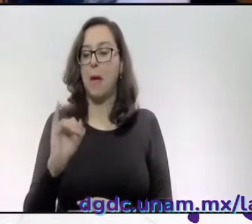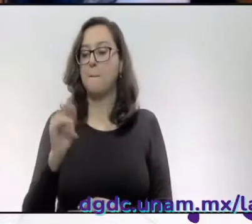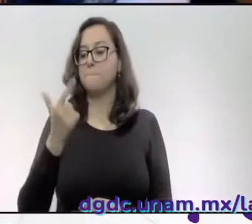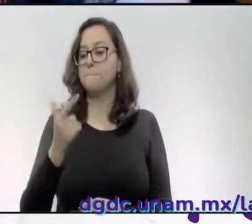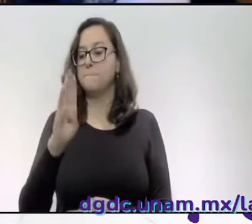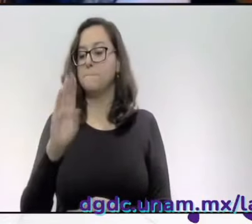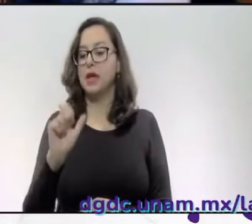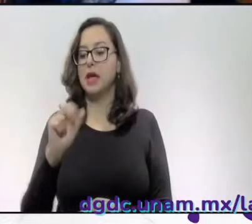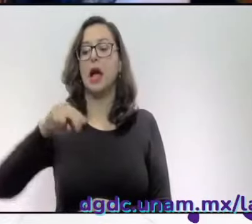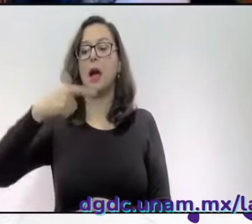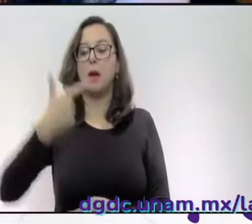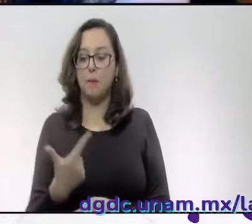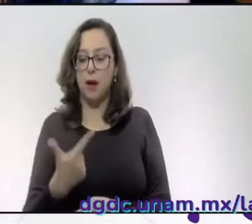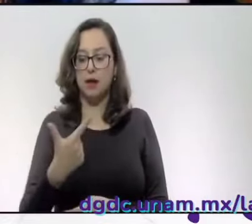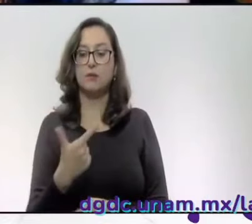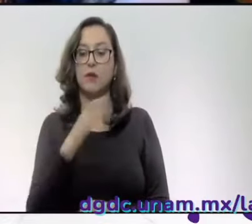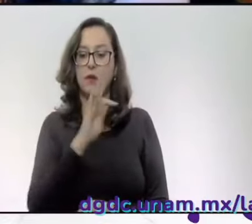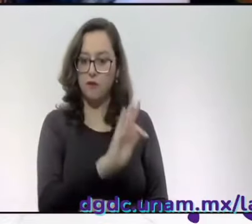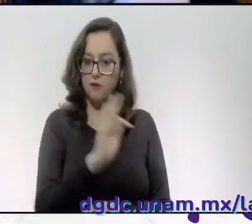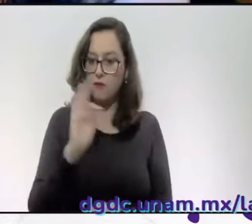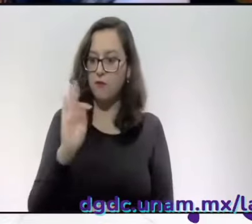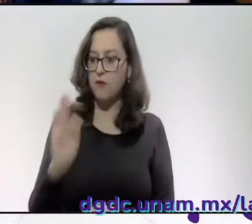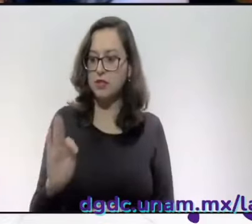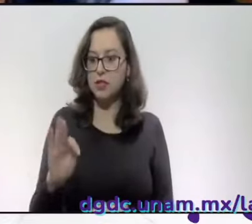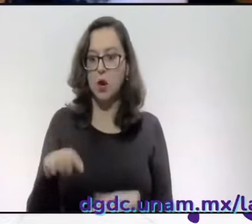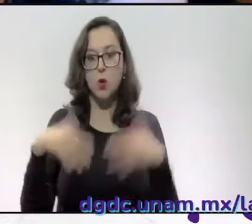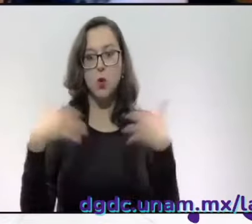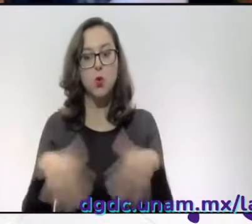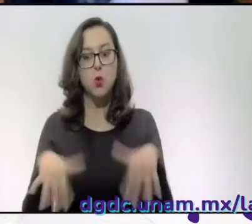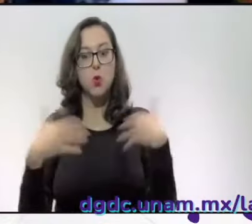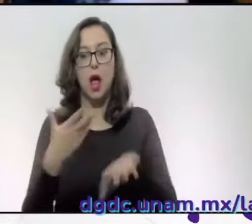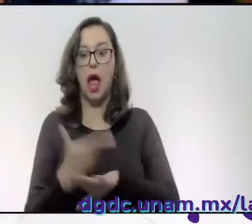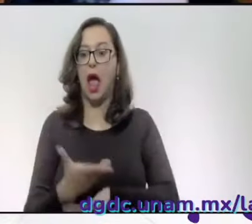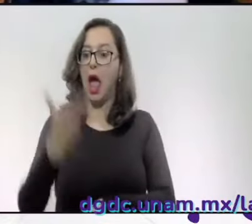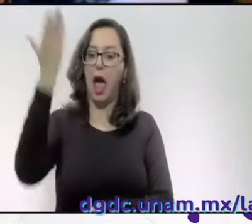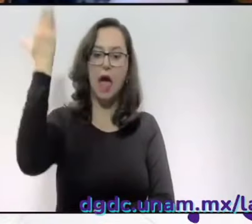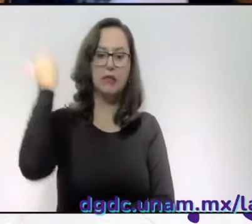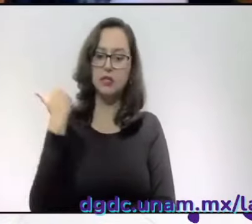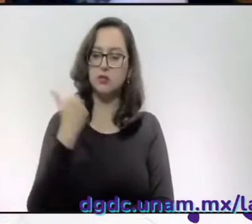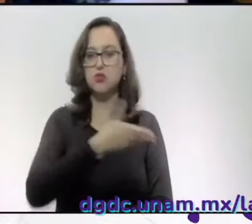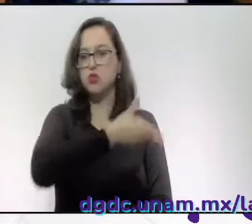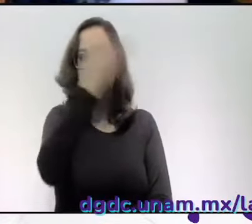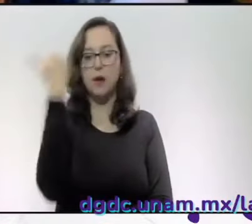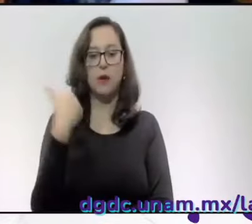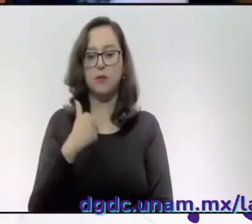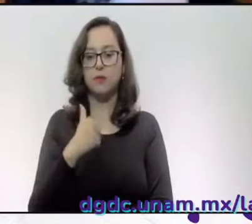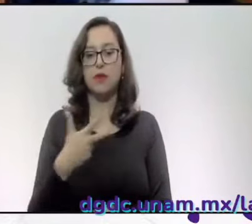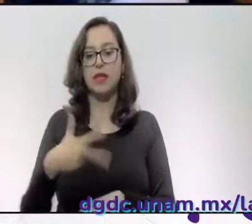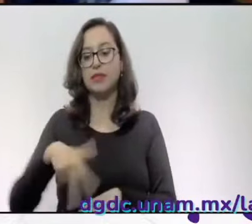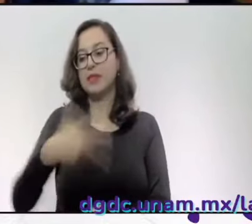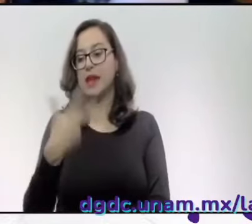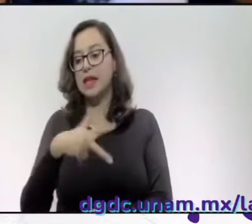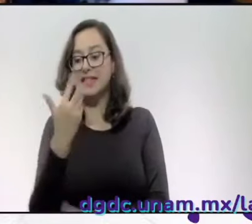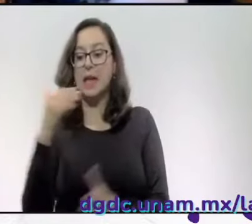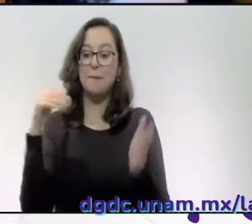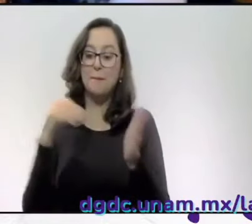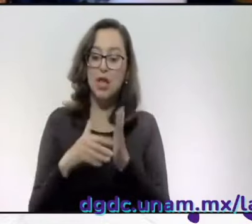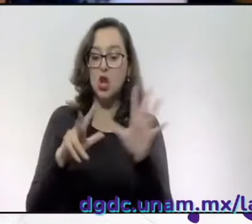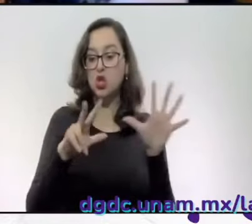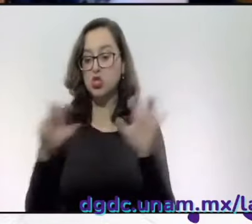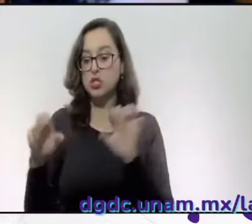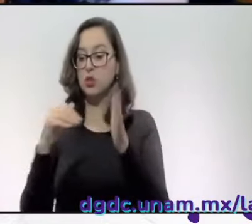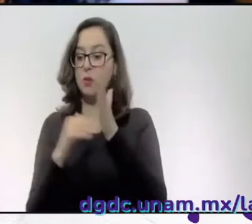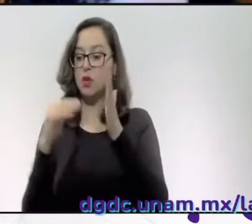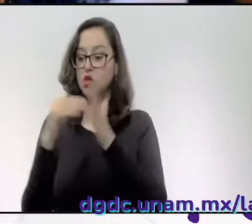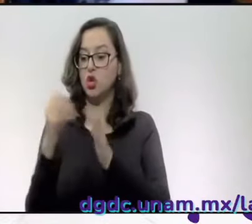con mucha precisión cuando fue, cosa que es muy impresionante porque no lo sabíamos hace relativamente poco, hace 13.800 millones de años, es